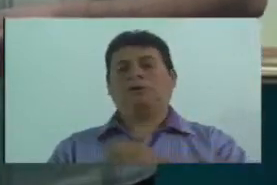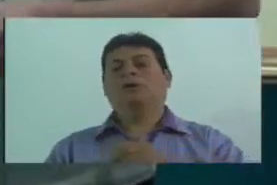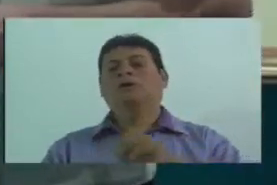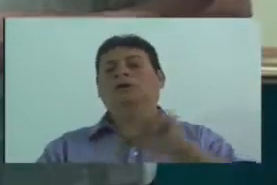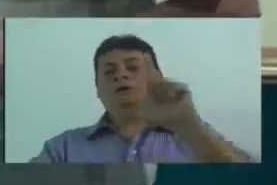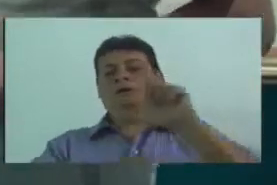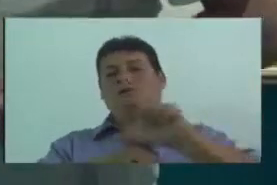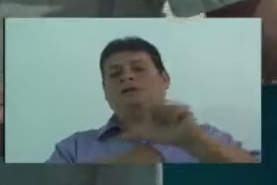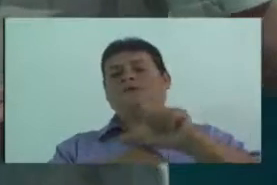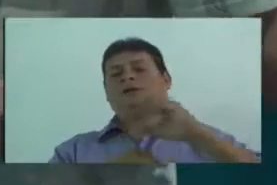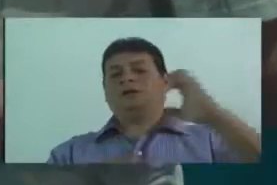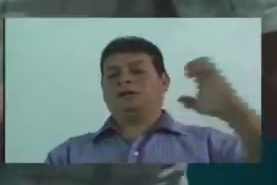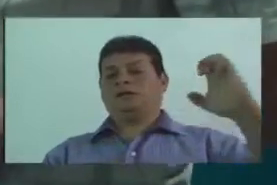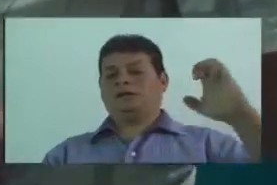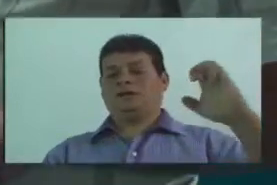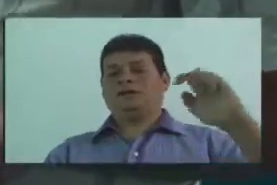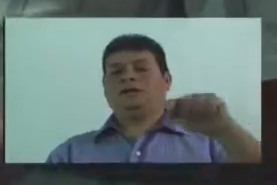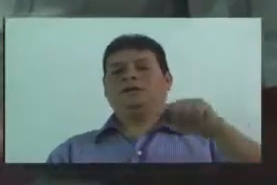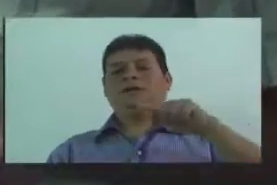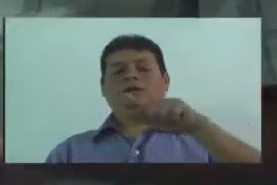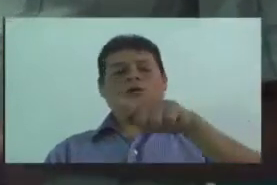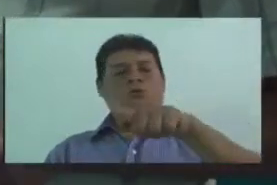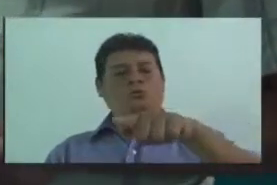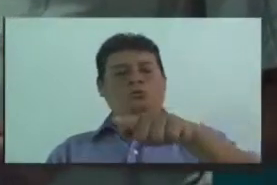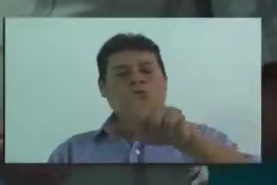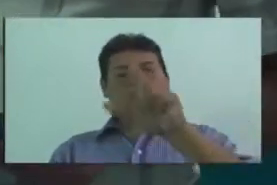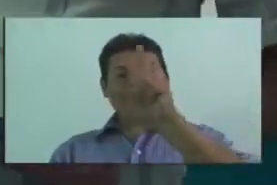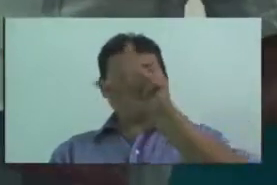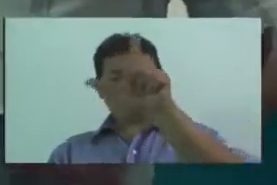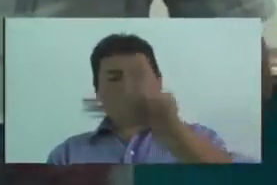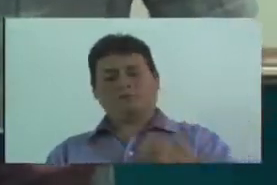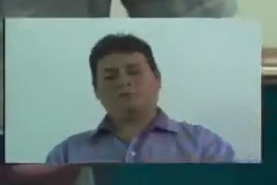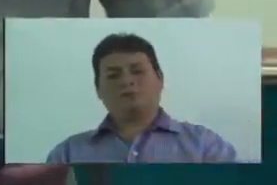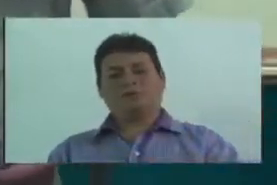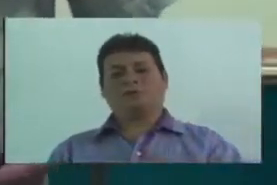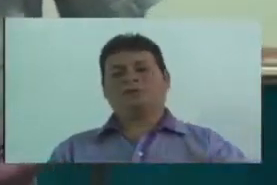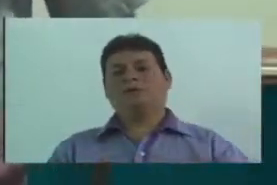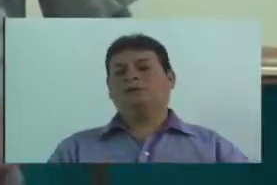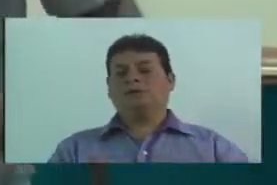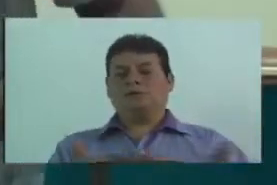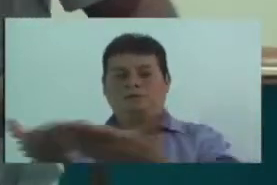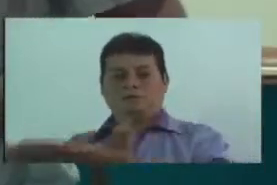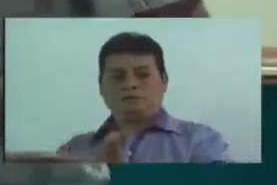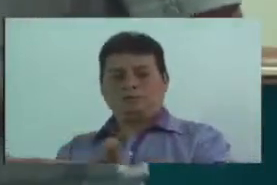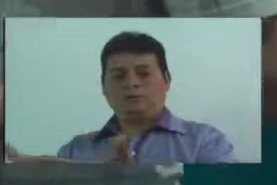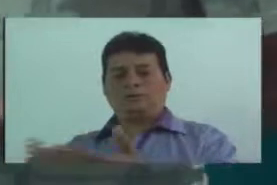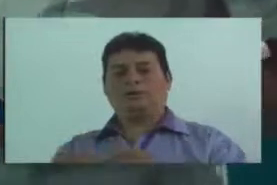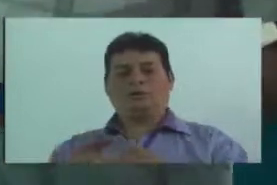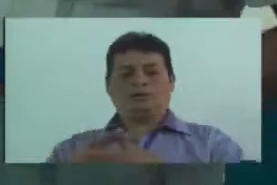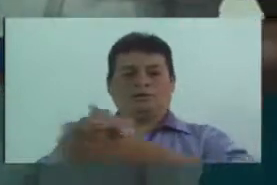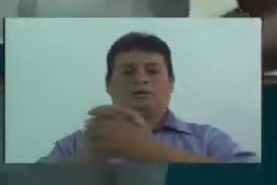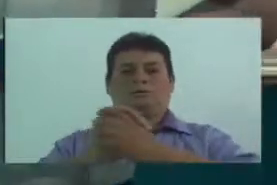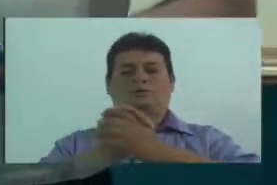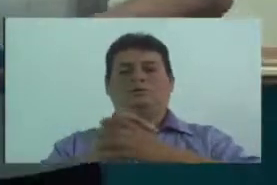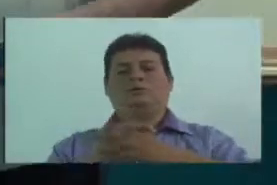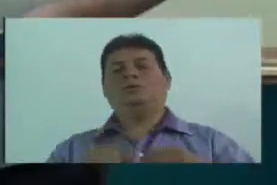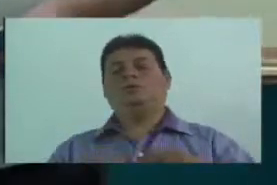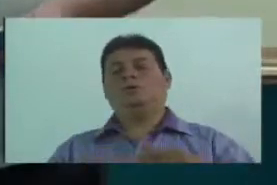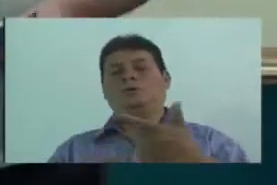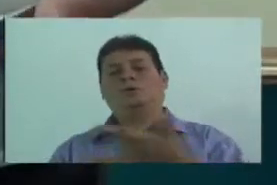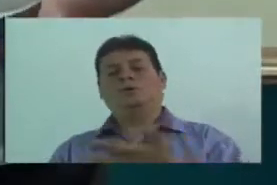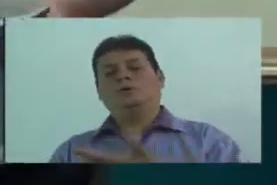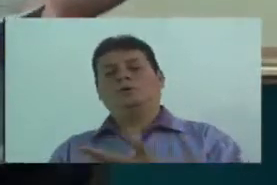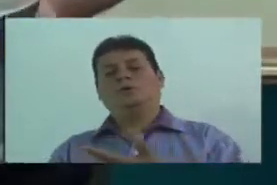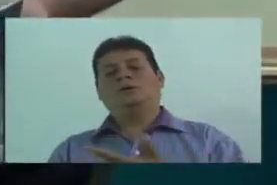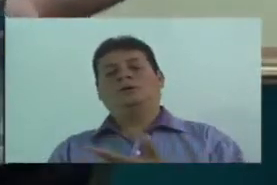La letra E, te deseo buena suerte en tu búsqueda, amigo. Cuando dice la palabra te